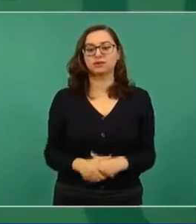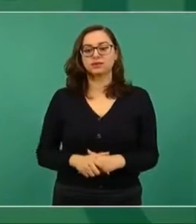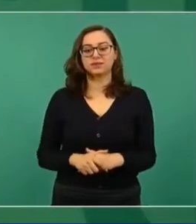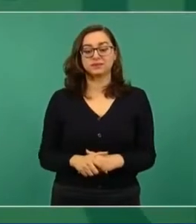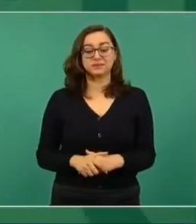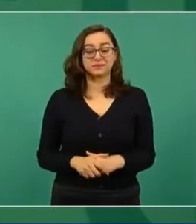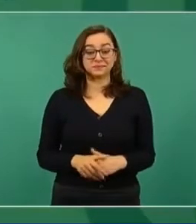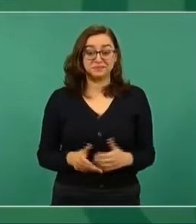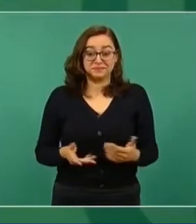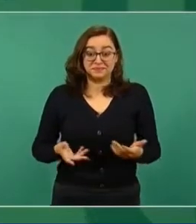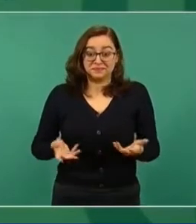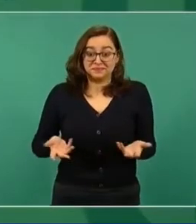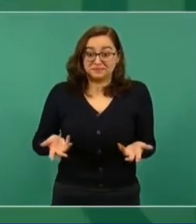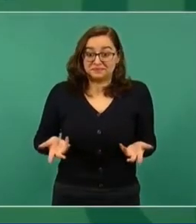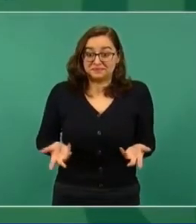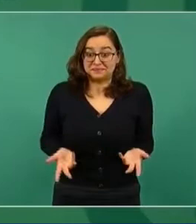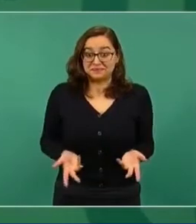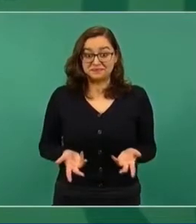Pero